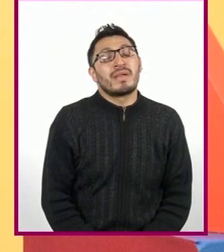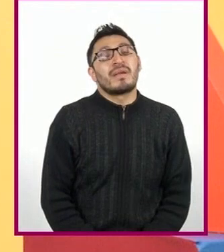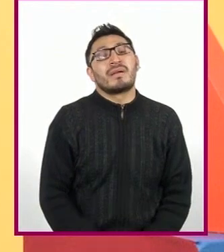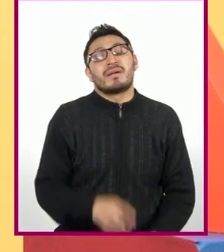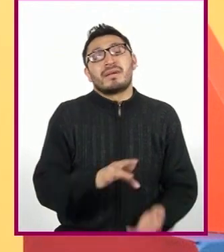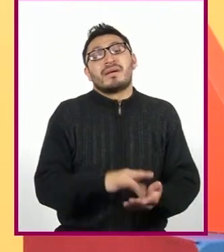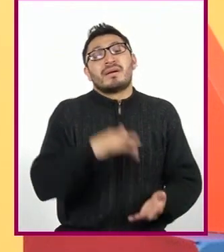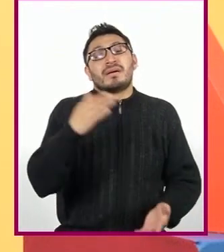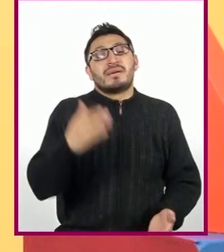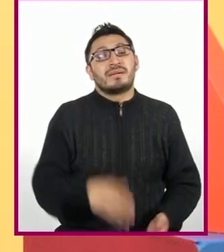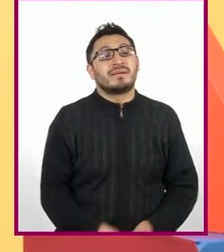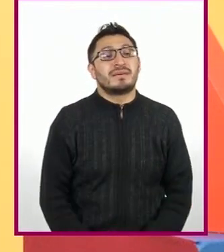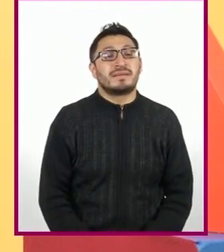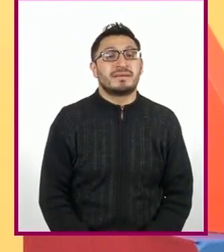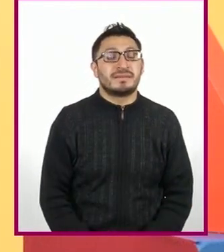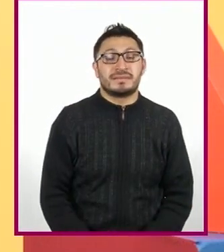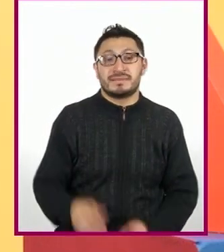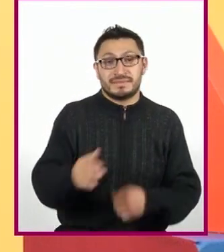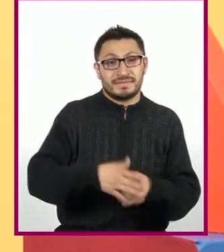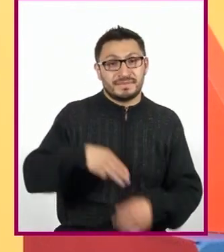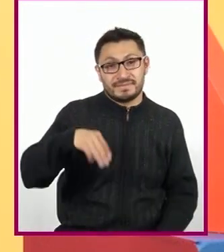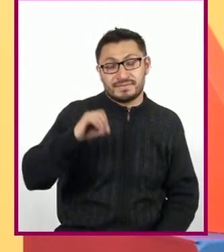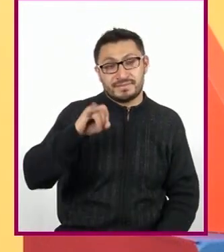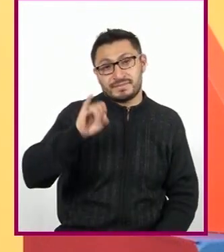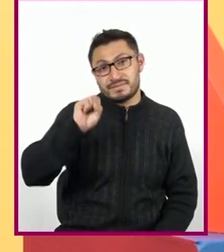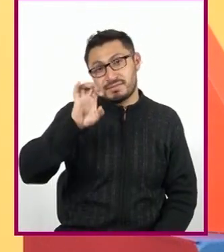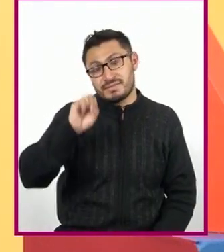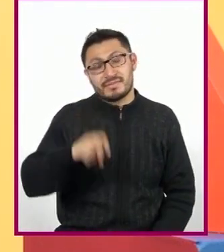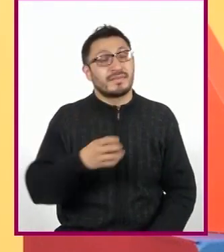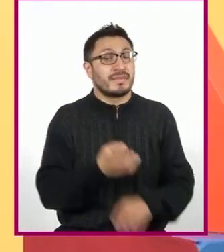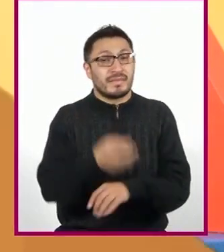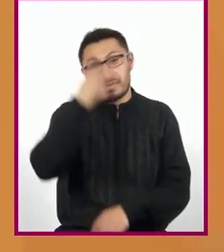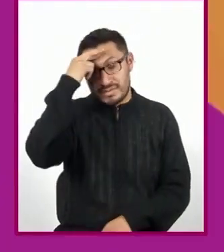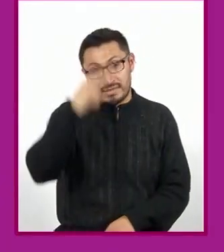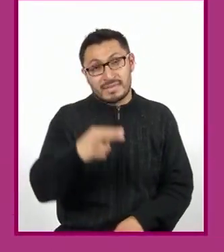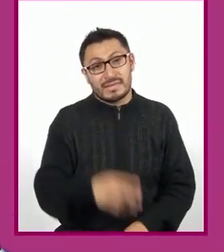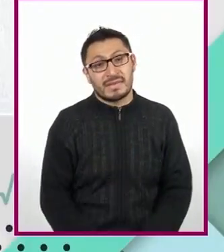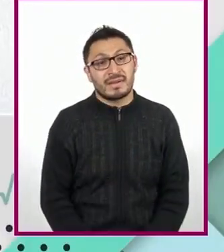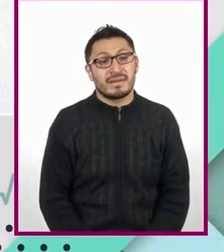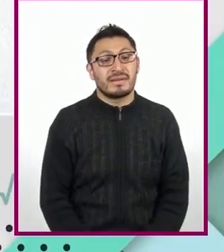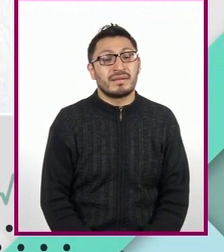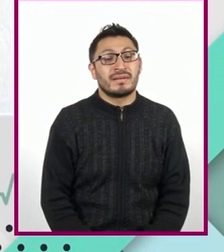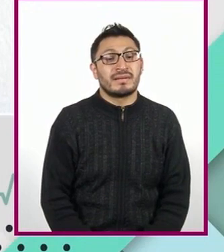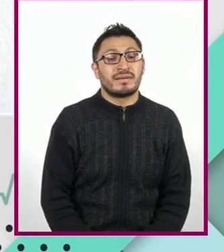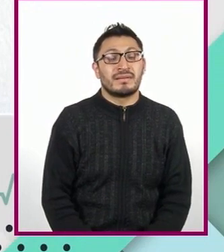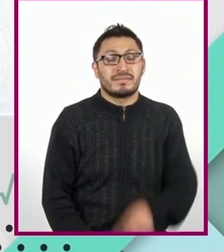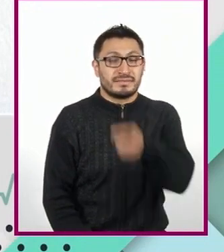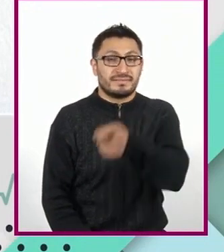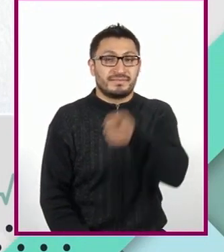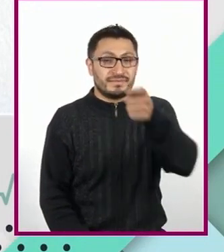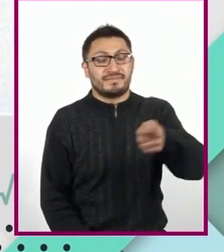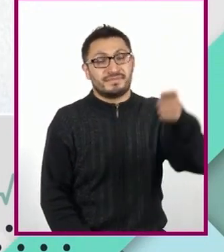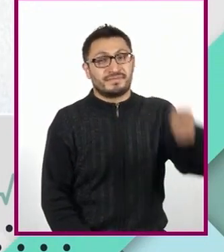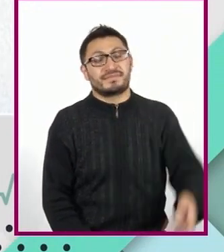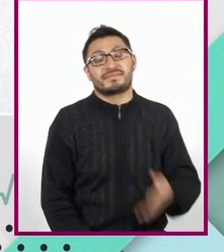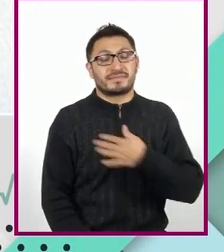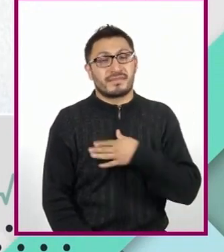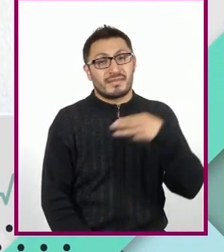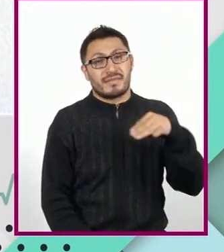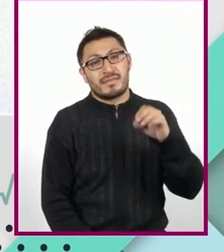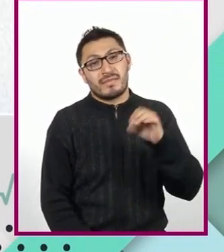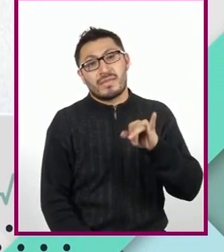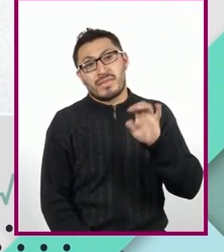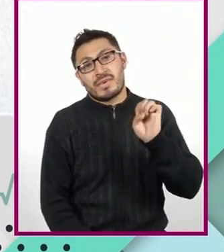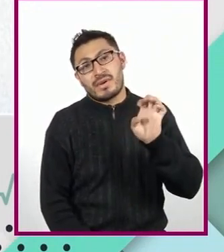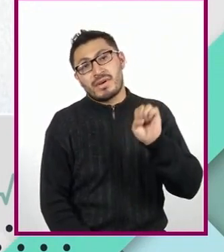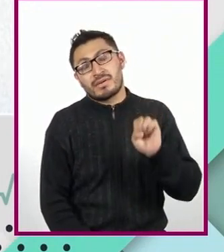Gracias, Emily. Sigue Moisés, del Estado de México. Saludos a todos y todas. Yo soy Moisés del Estado